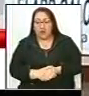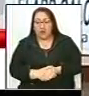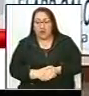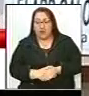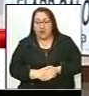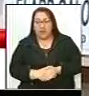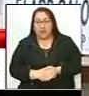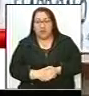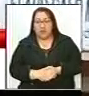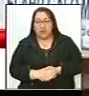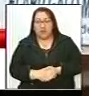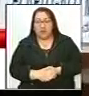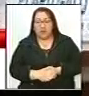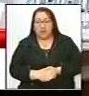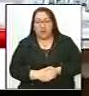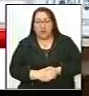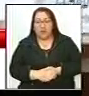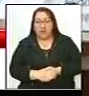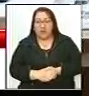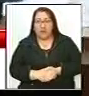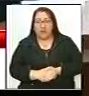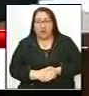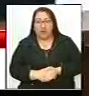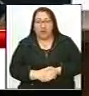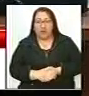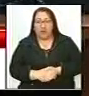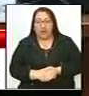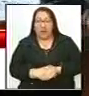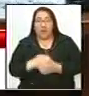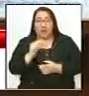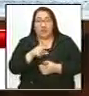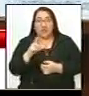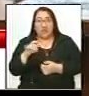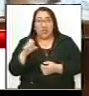A ver, Jaica es el